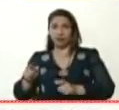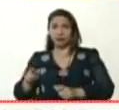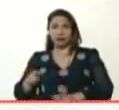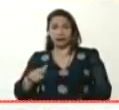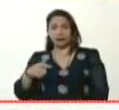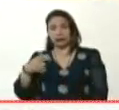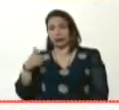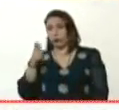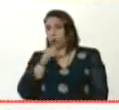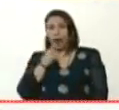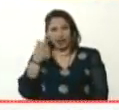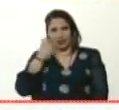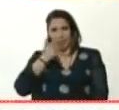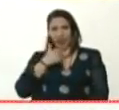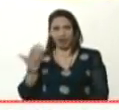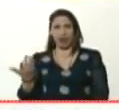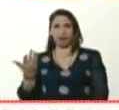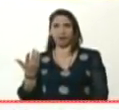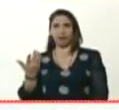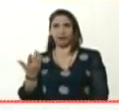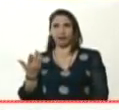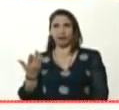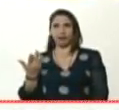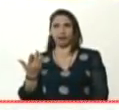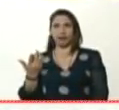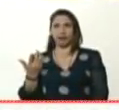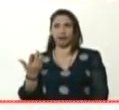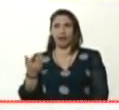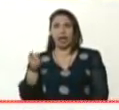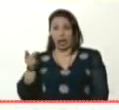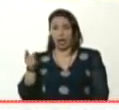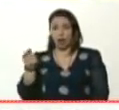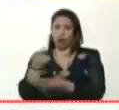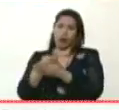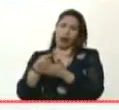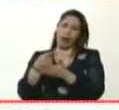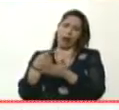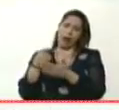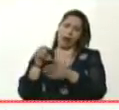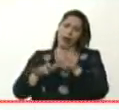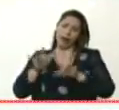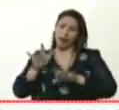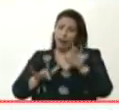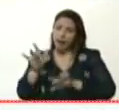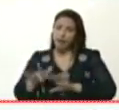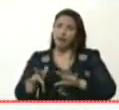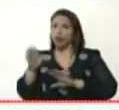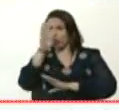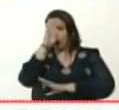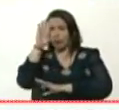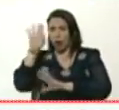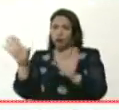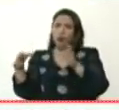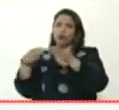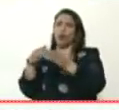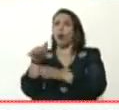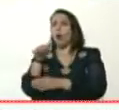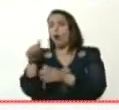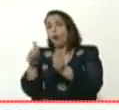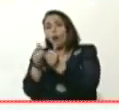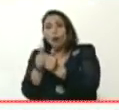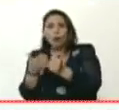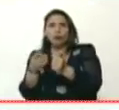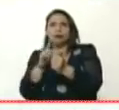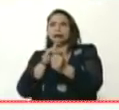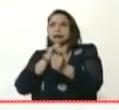¿Qué? AP. Ellos escriben, Diosdado se reunió con no sé qué cosa. En